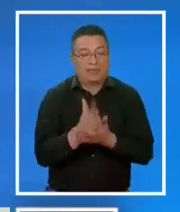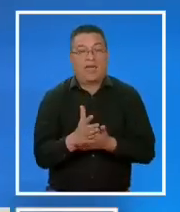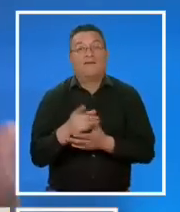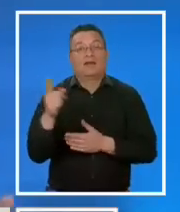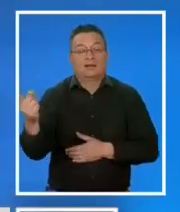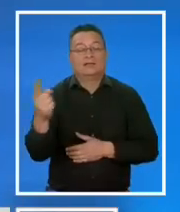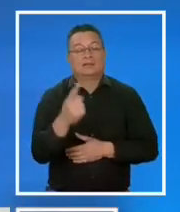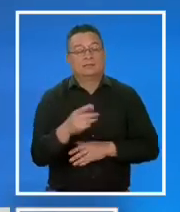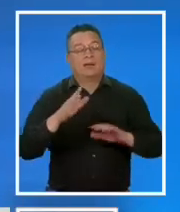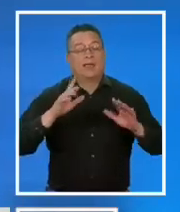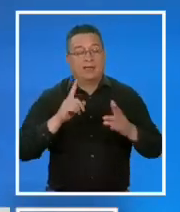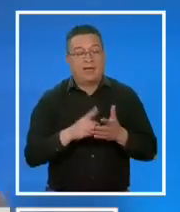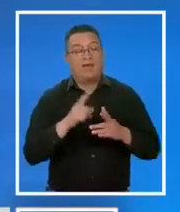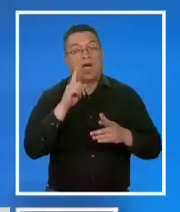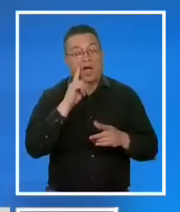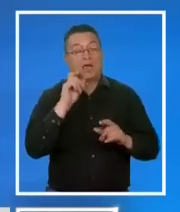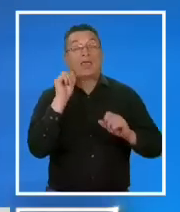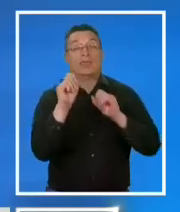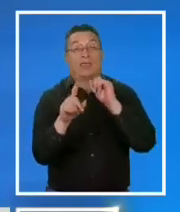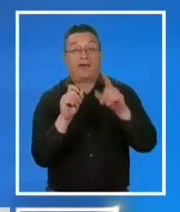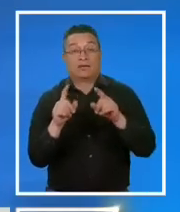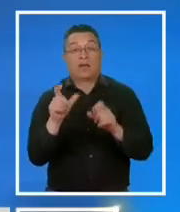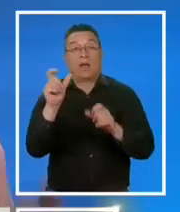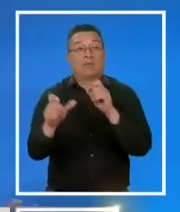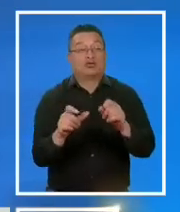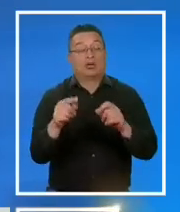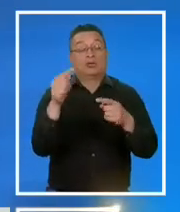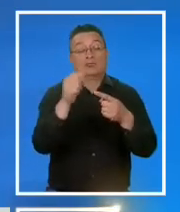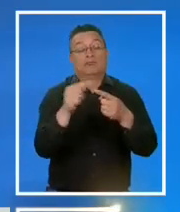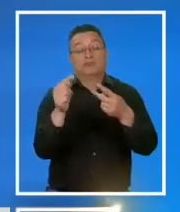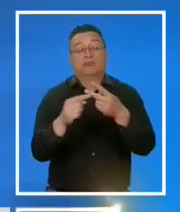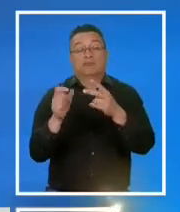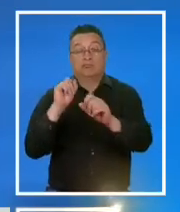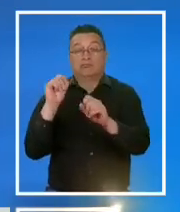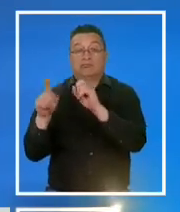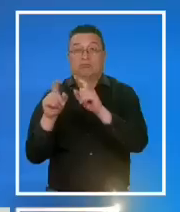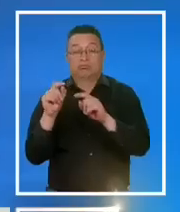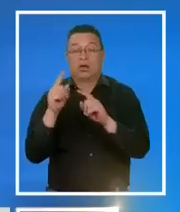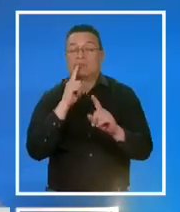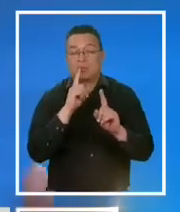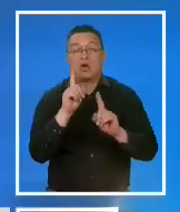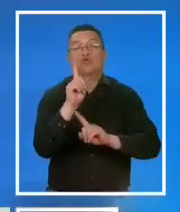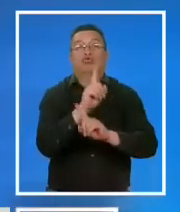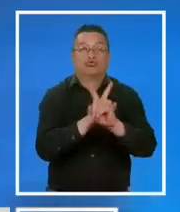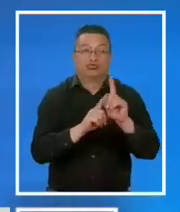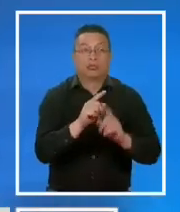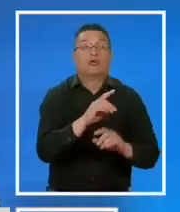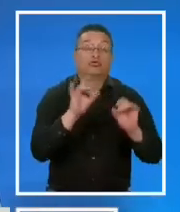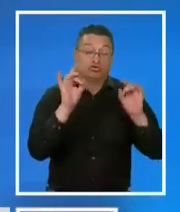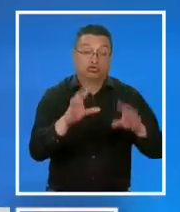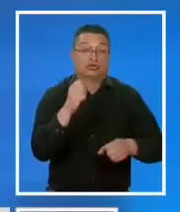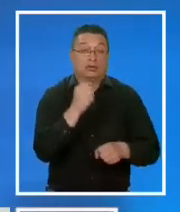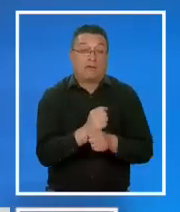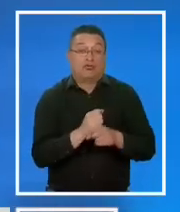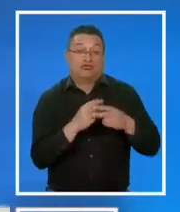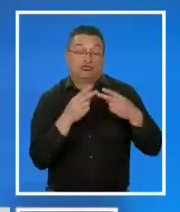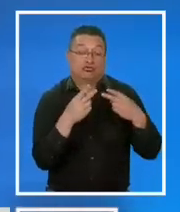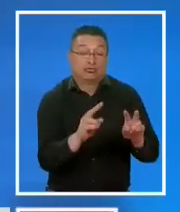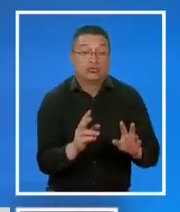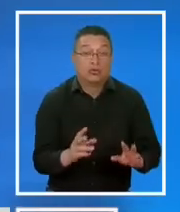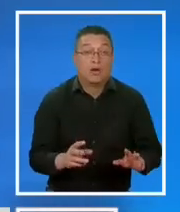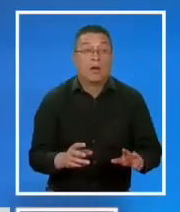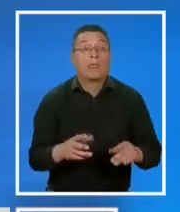eventualmente van a haber defendido personas xz que los van a cuestionar qué parte superior por eso lo digo